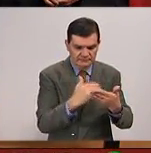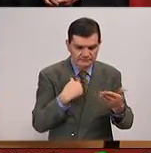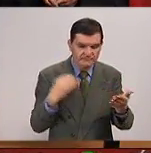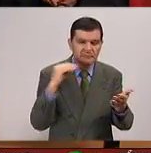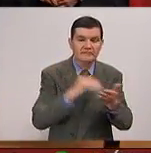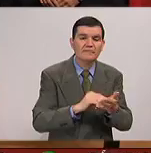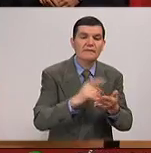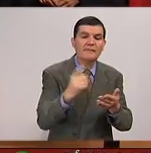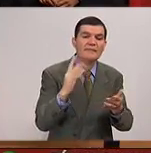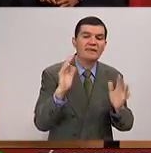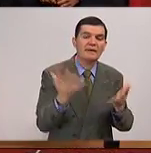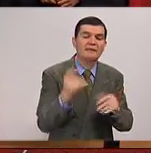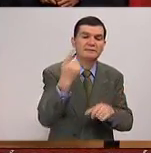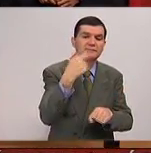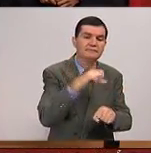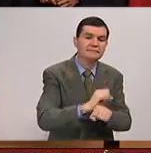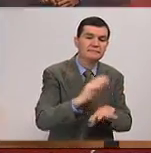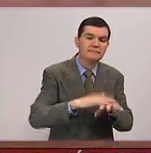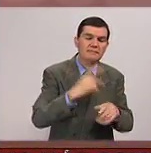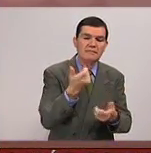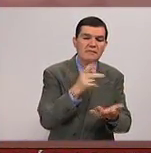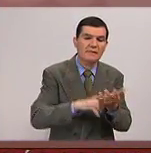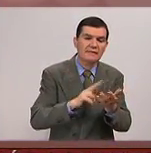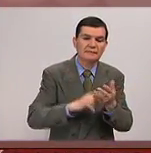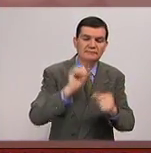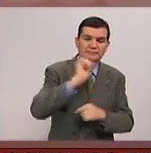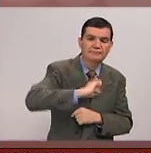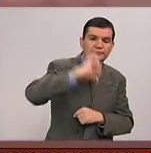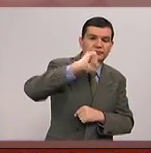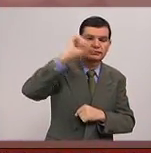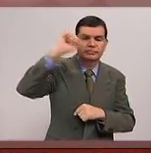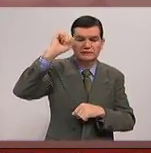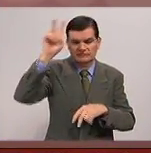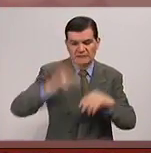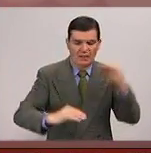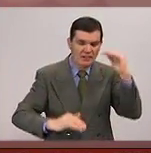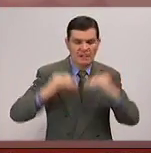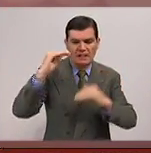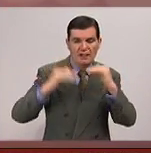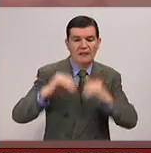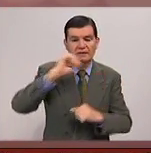aplicarla, se aplicó en la semana en la que los precios del dólar se pusieron realmente